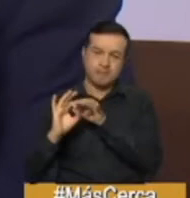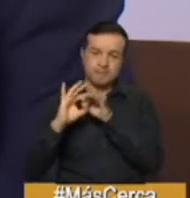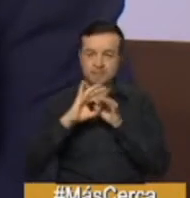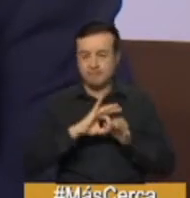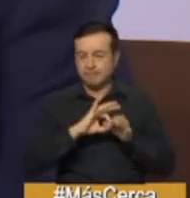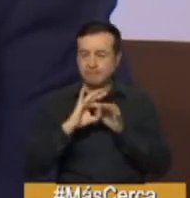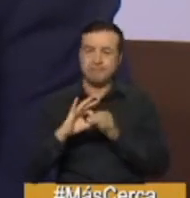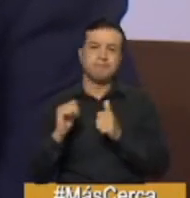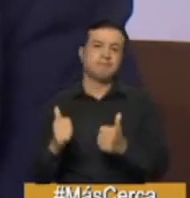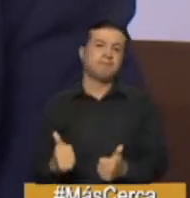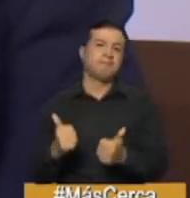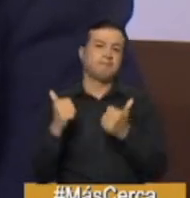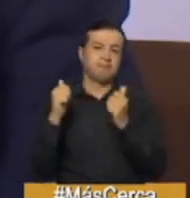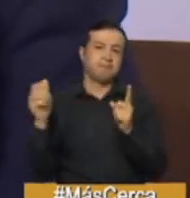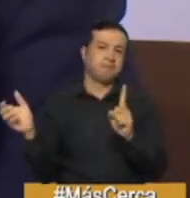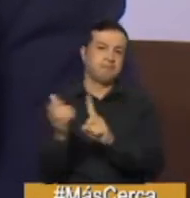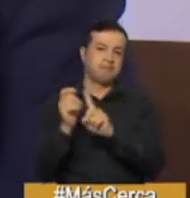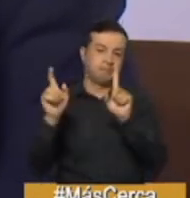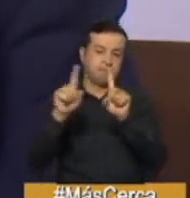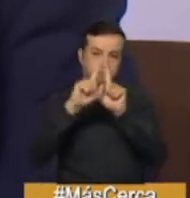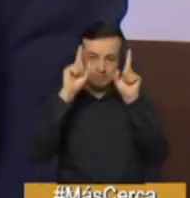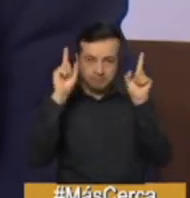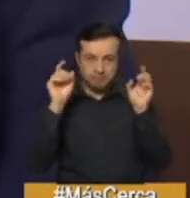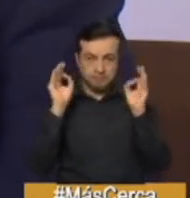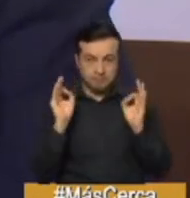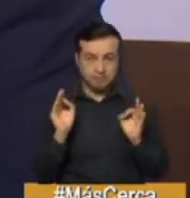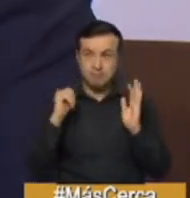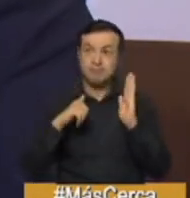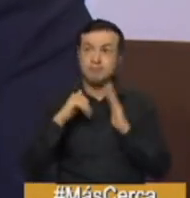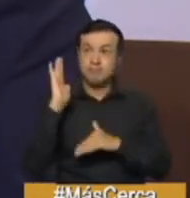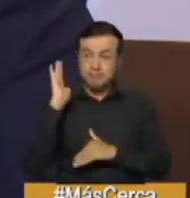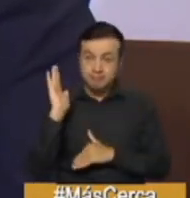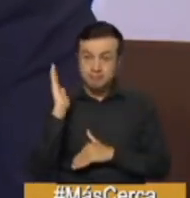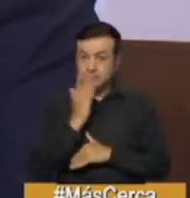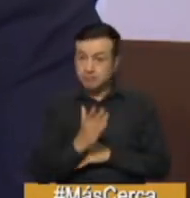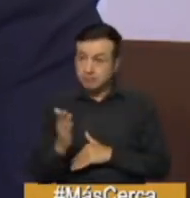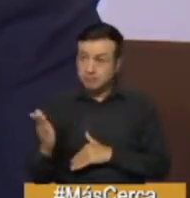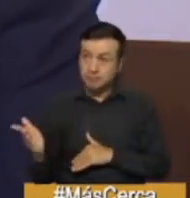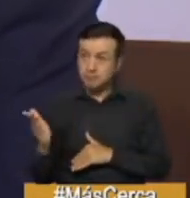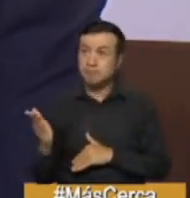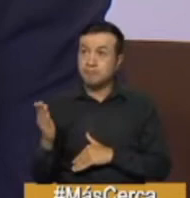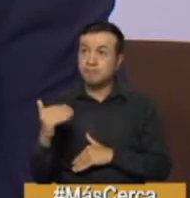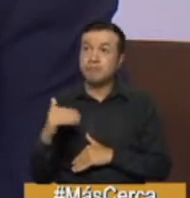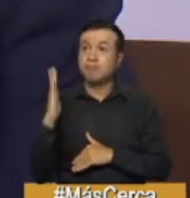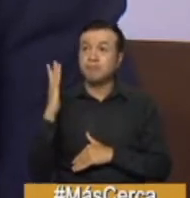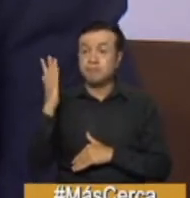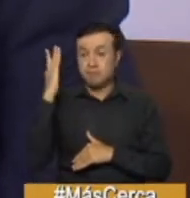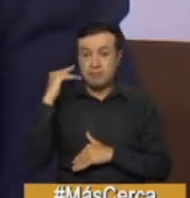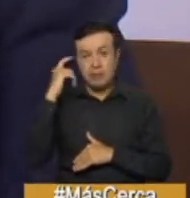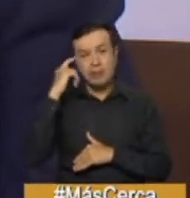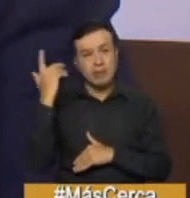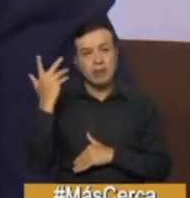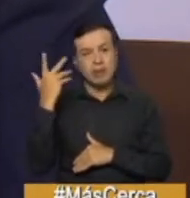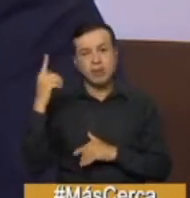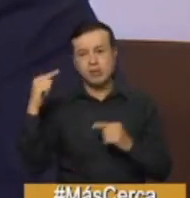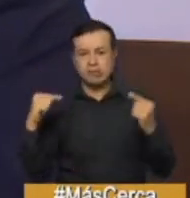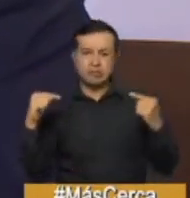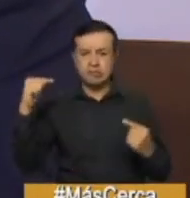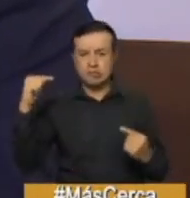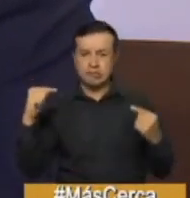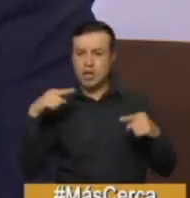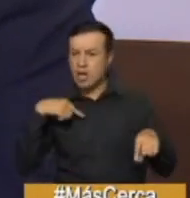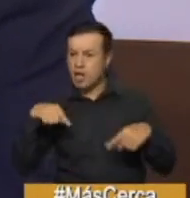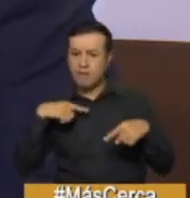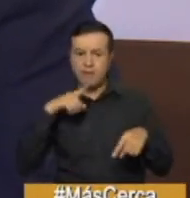de un proyecto de éxito de una empresa que cada vez está quedando más atrás y más enterrado esa lucha de clases es